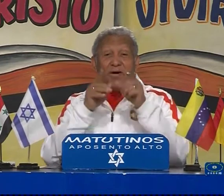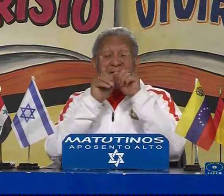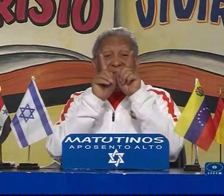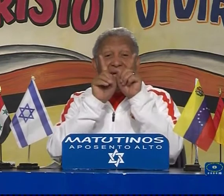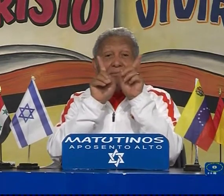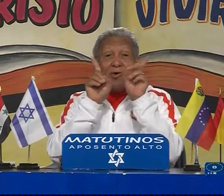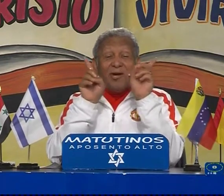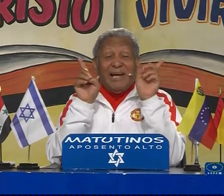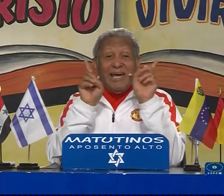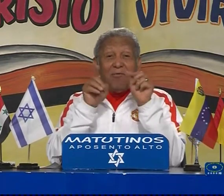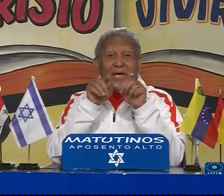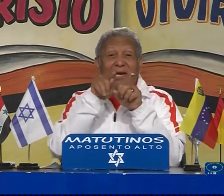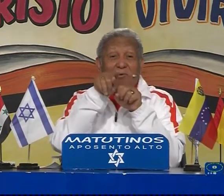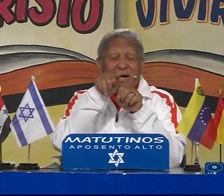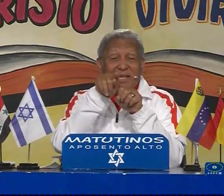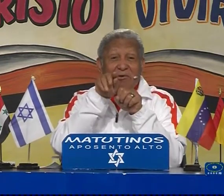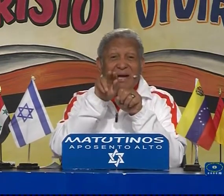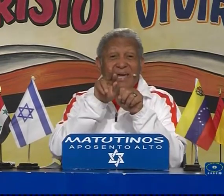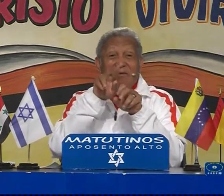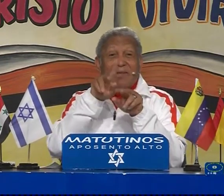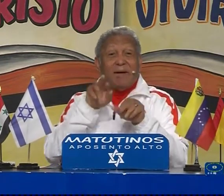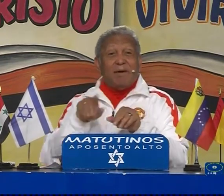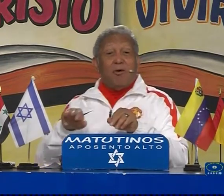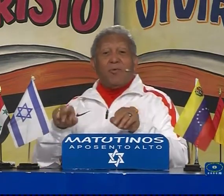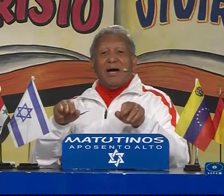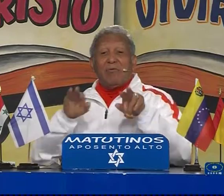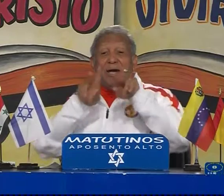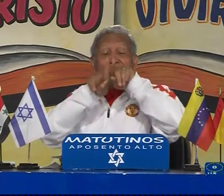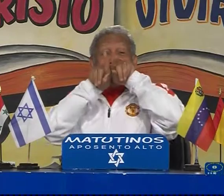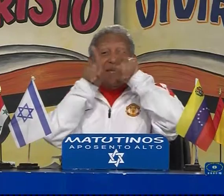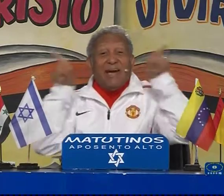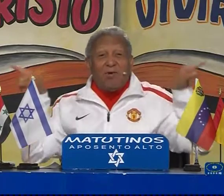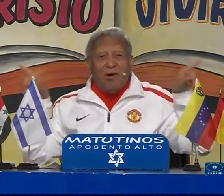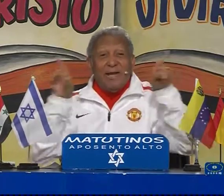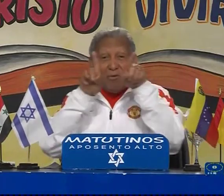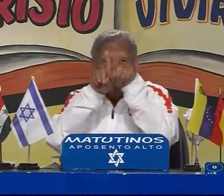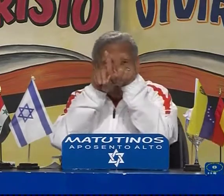un choque, se le abrió la lengua y en lugar de una lengua estaba como una culebra,